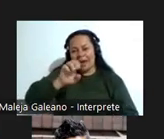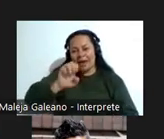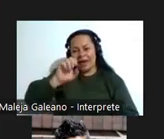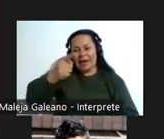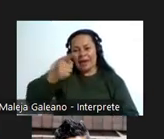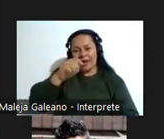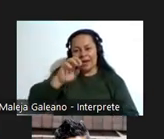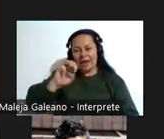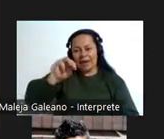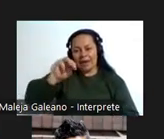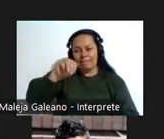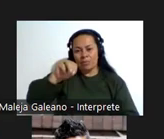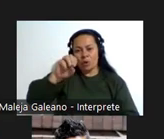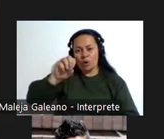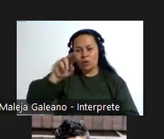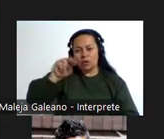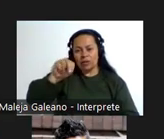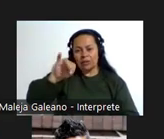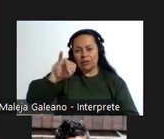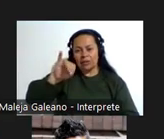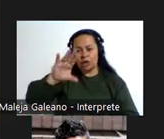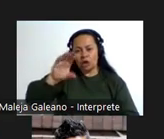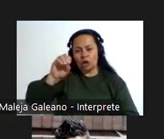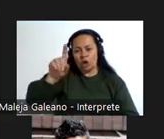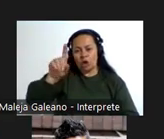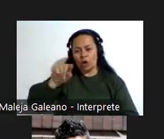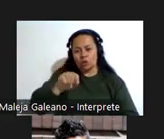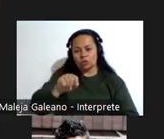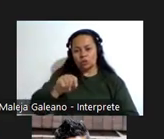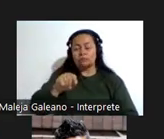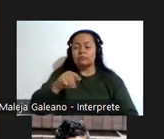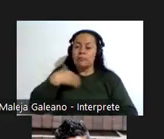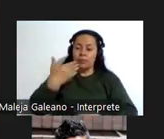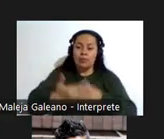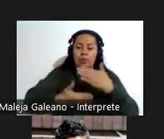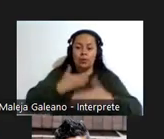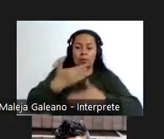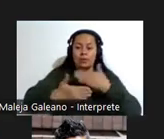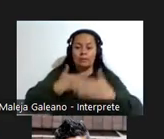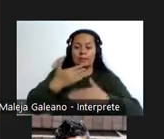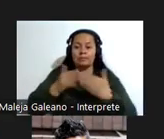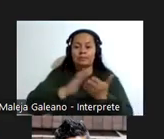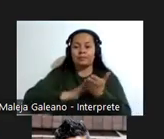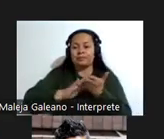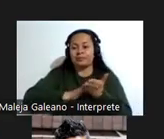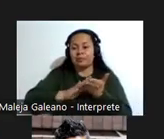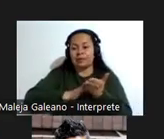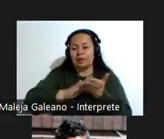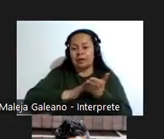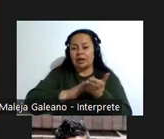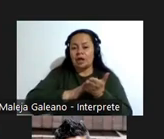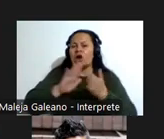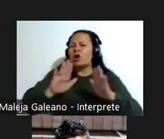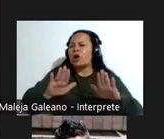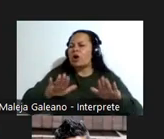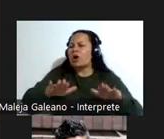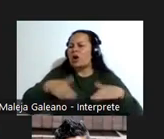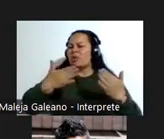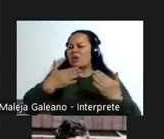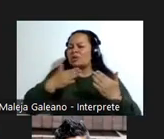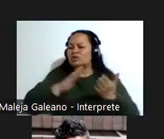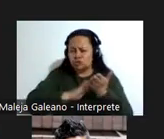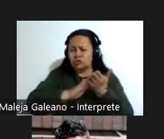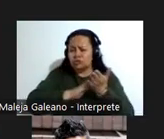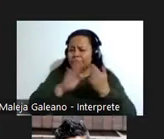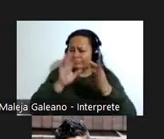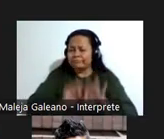Entonces, poco a poco, curar ese dispositivo epistemológico es importante y